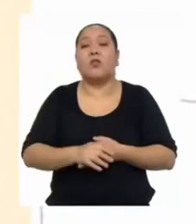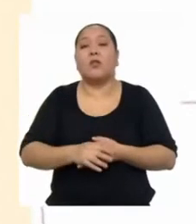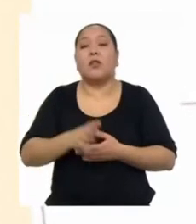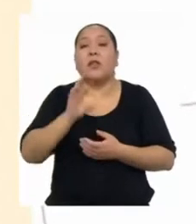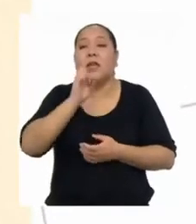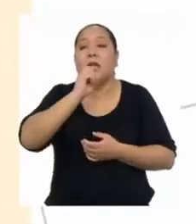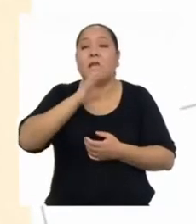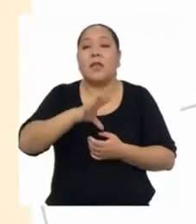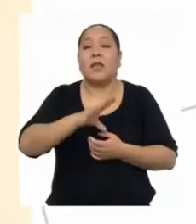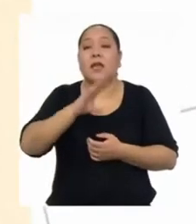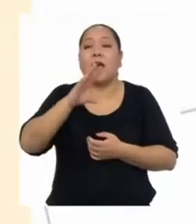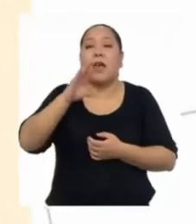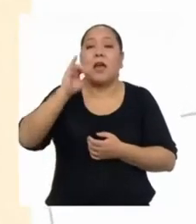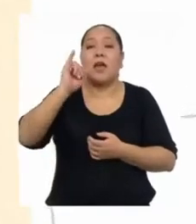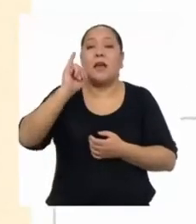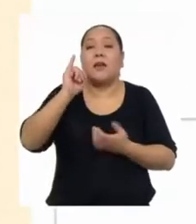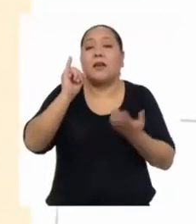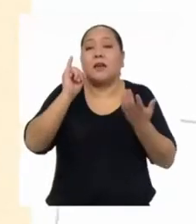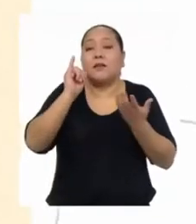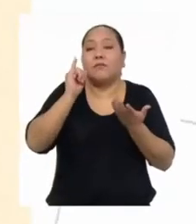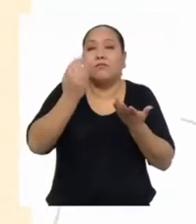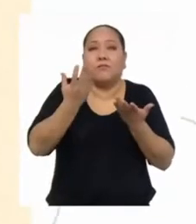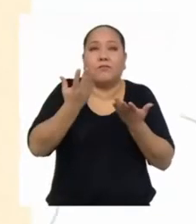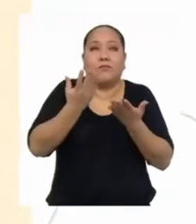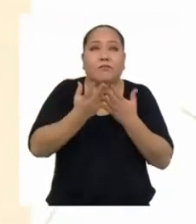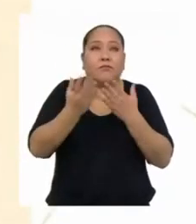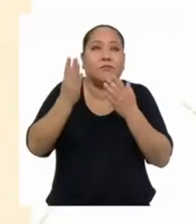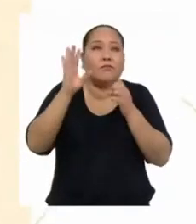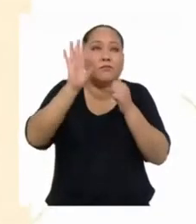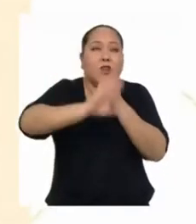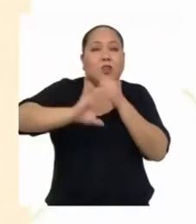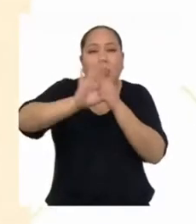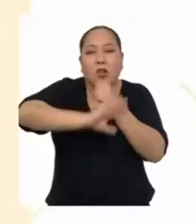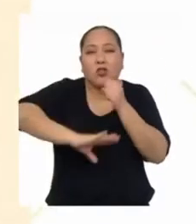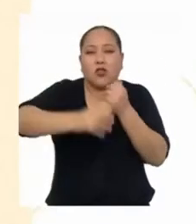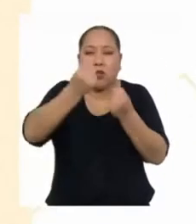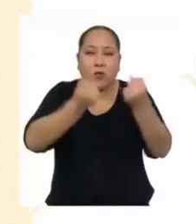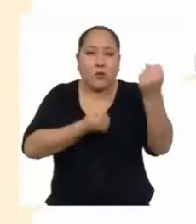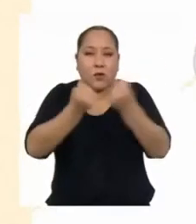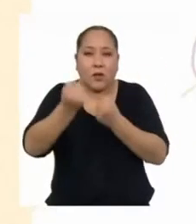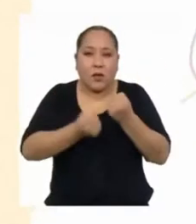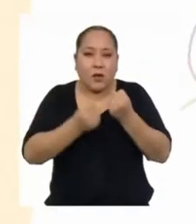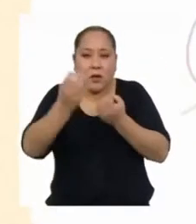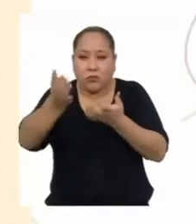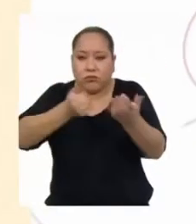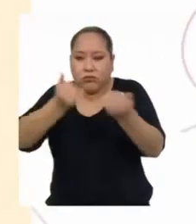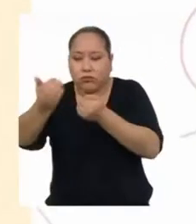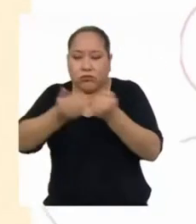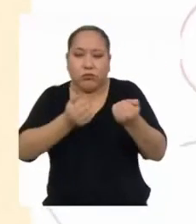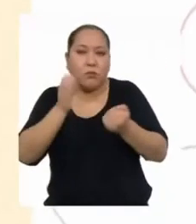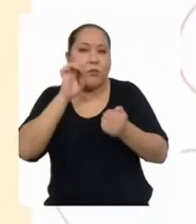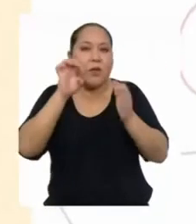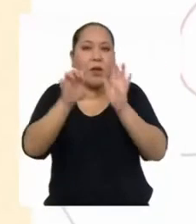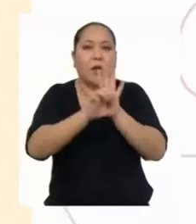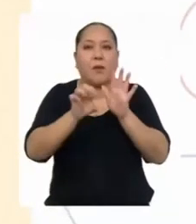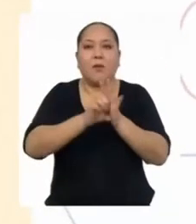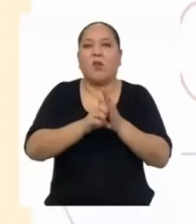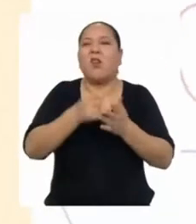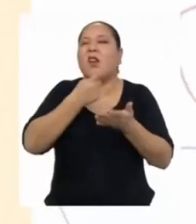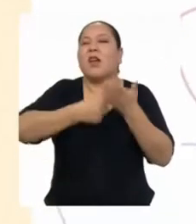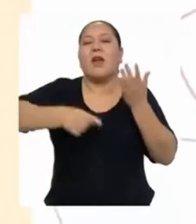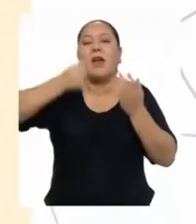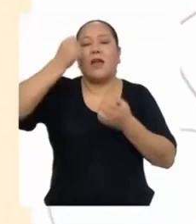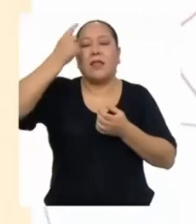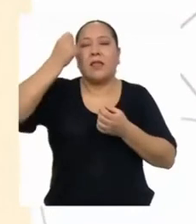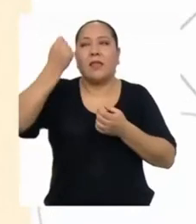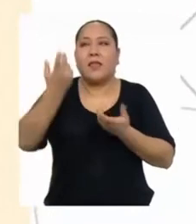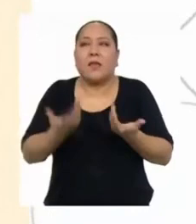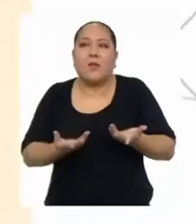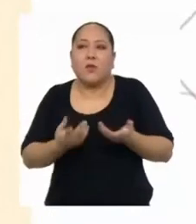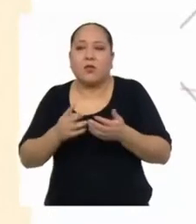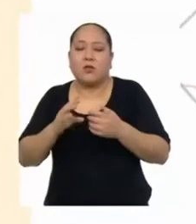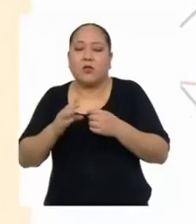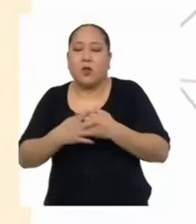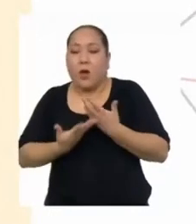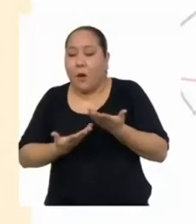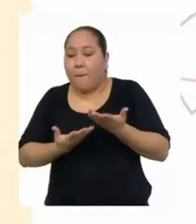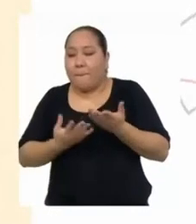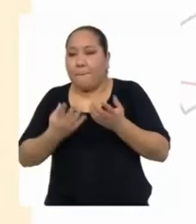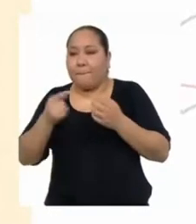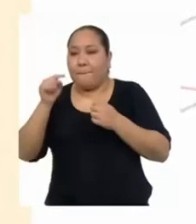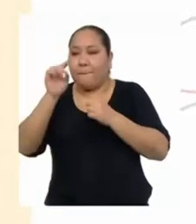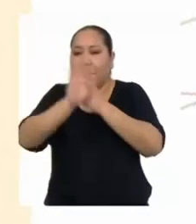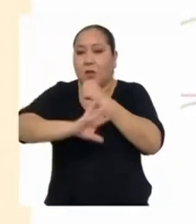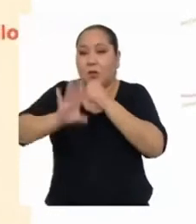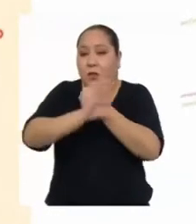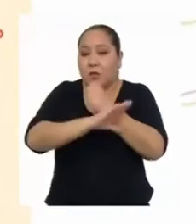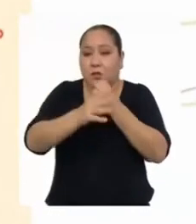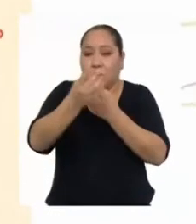que se ha recabado. Por ejemplo, ¿qué entendemos por diversidad cultural y por qué